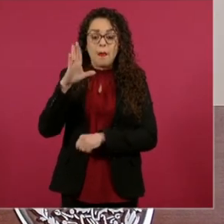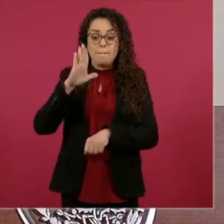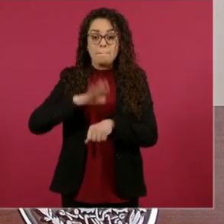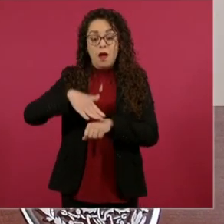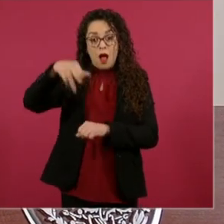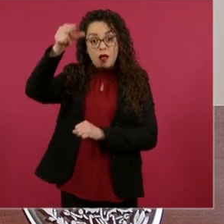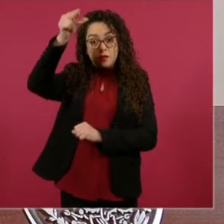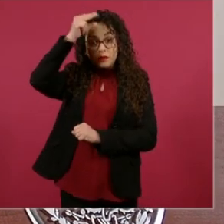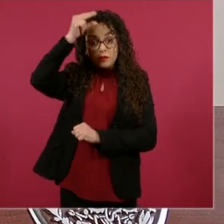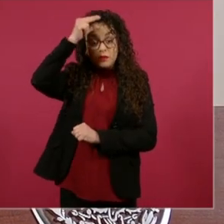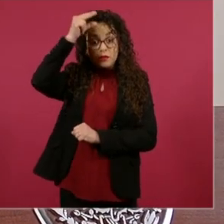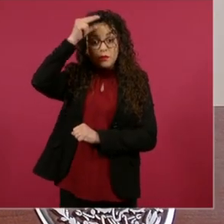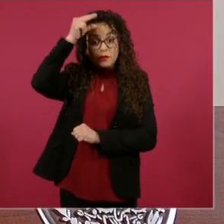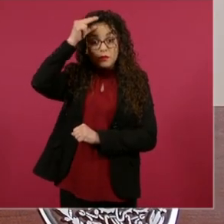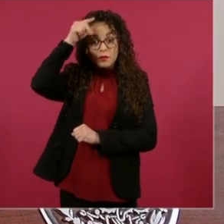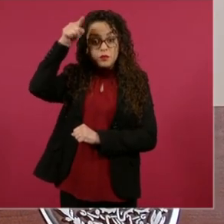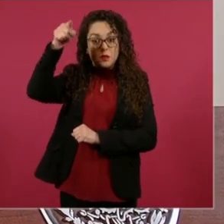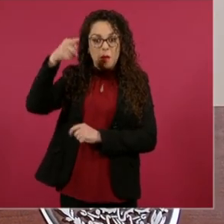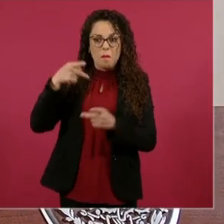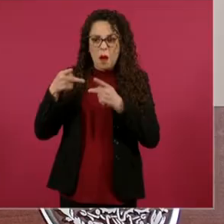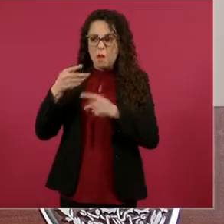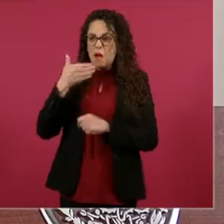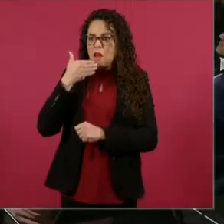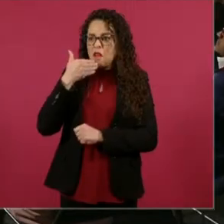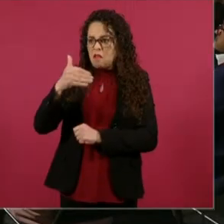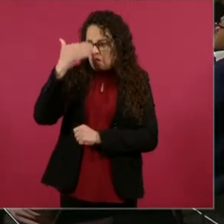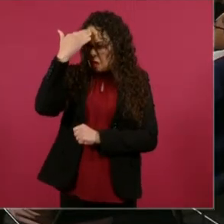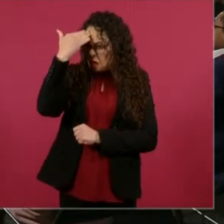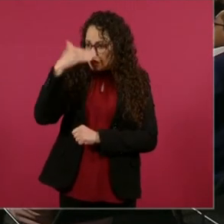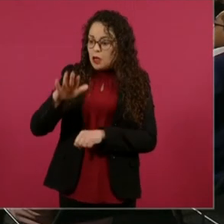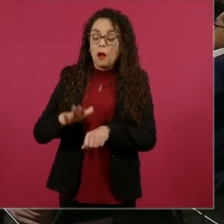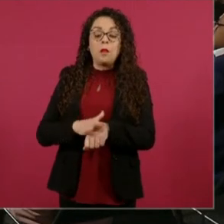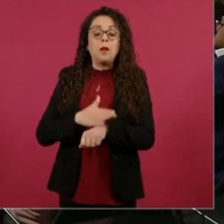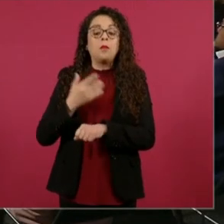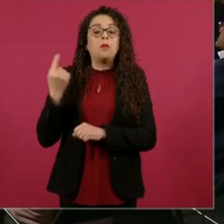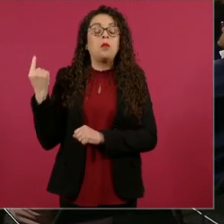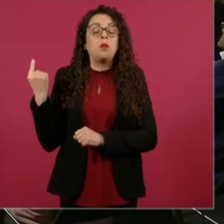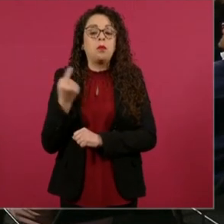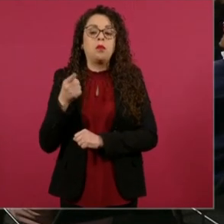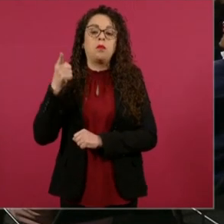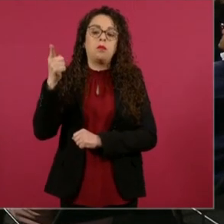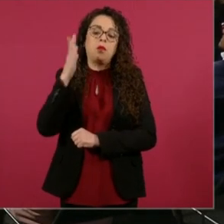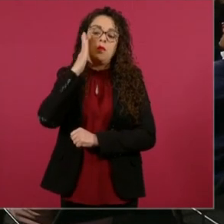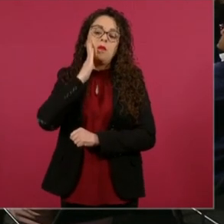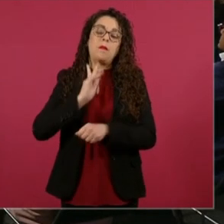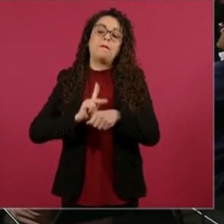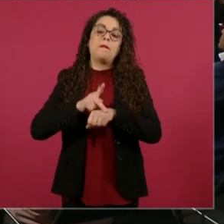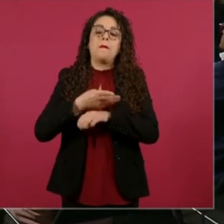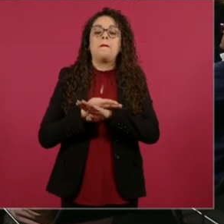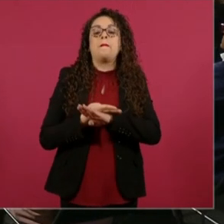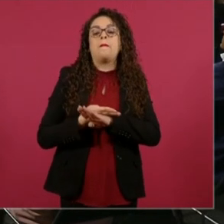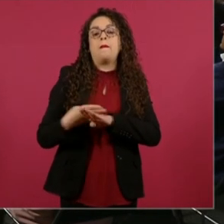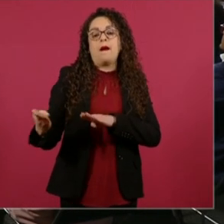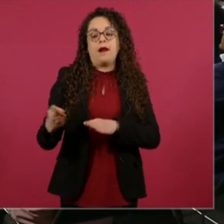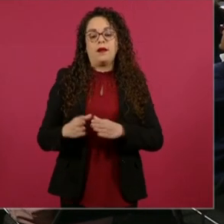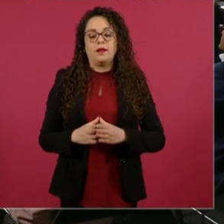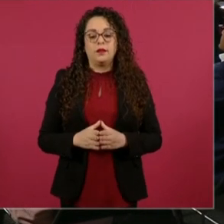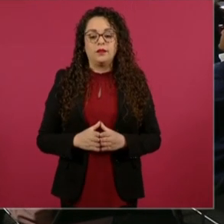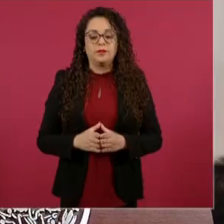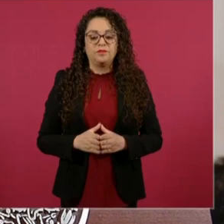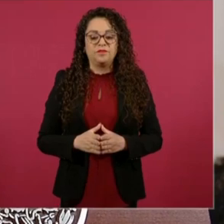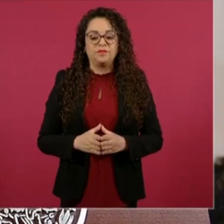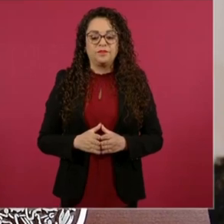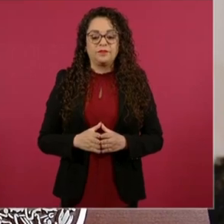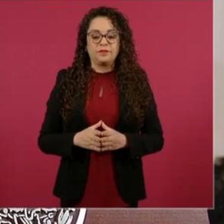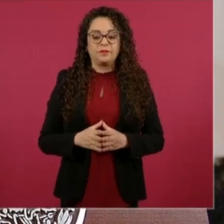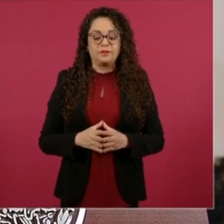conocimiento porque son blancas. Ahora es una entrevista, entonces es en la marcha, sí. Sí,